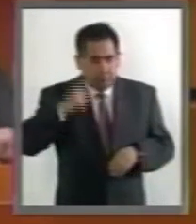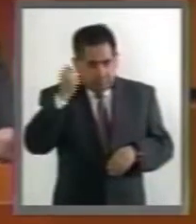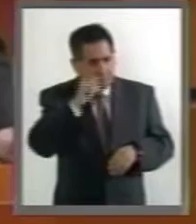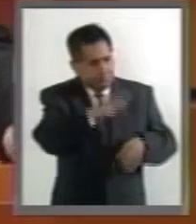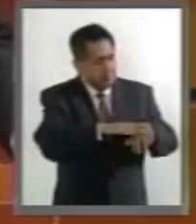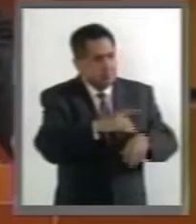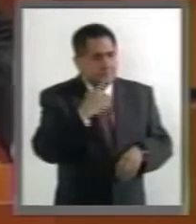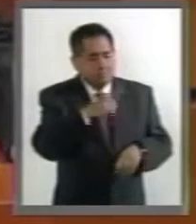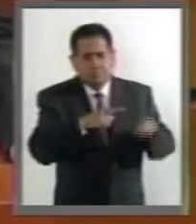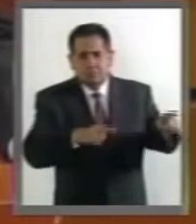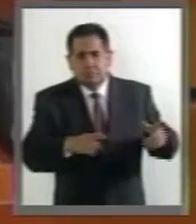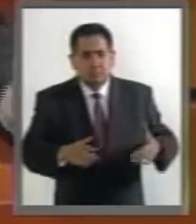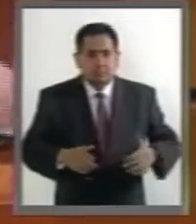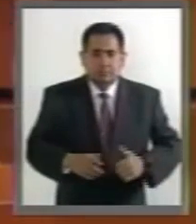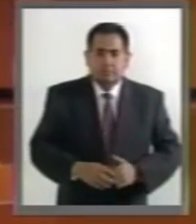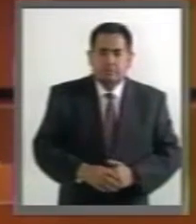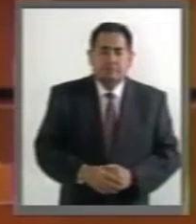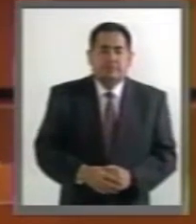Tabasco.